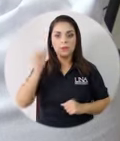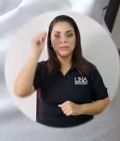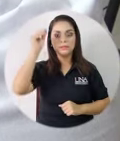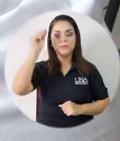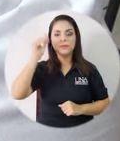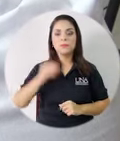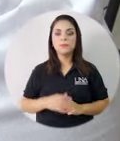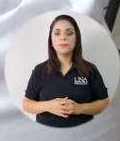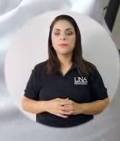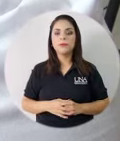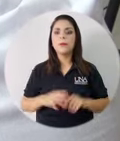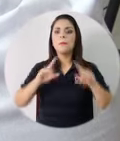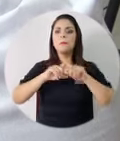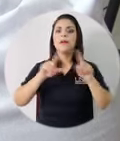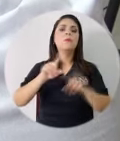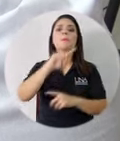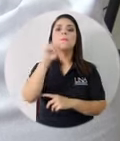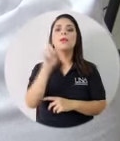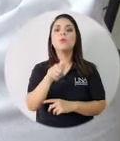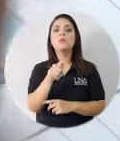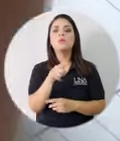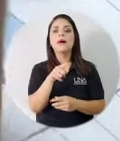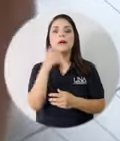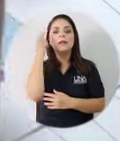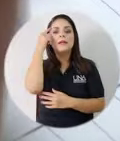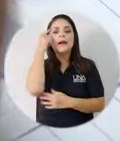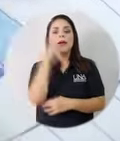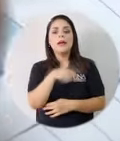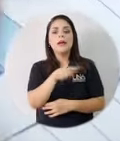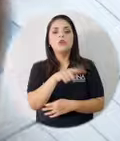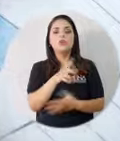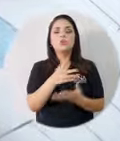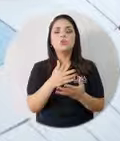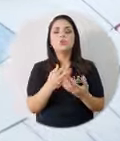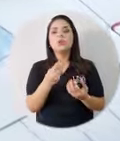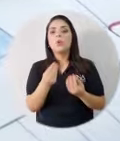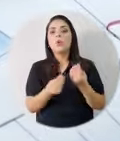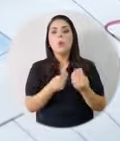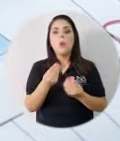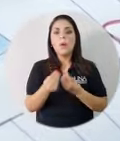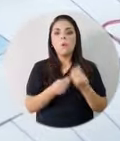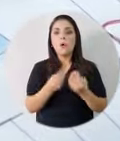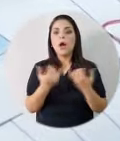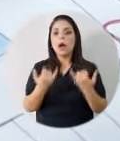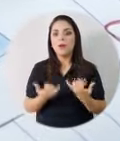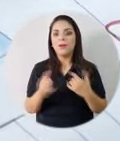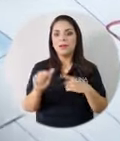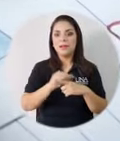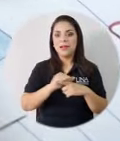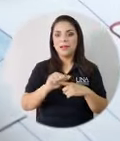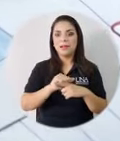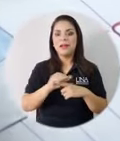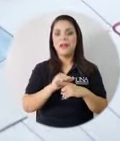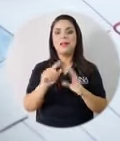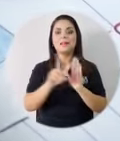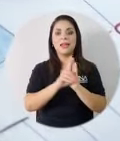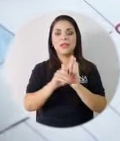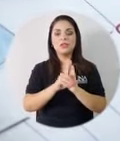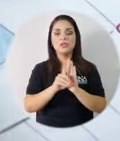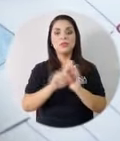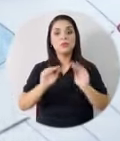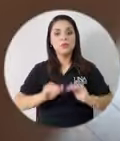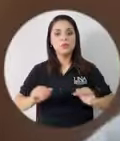adolescencia. Lo que están haciendo, la pregunta básica fundamental que se están haciendo es, bueno, ¿cómo es que se lleva